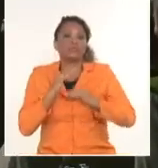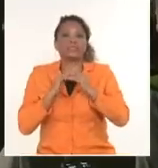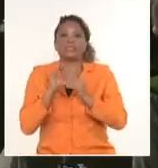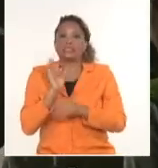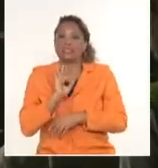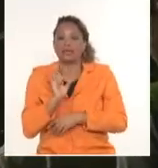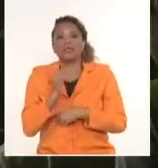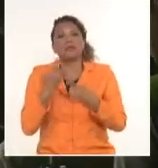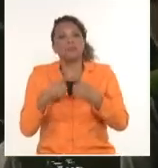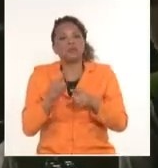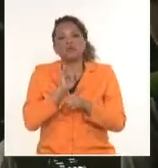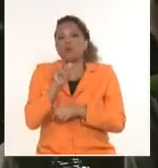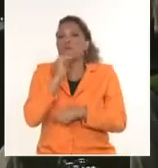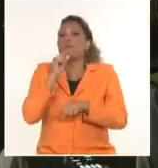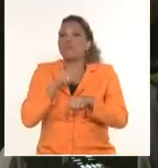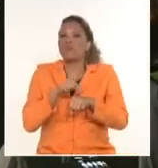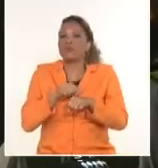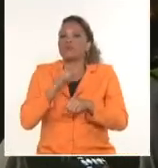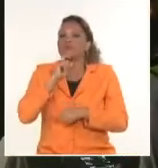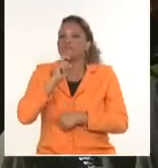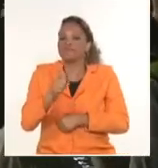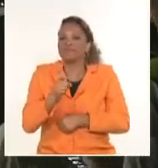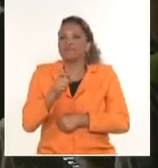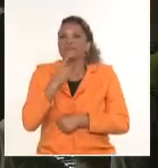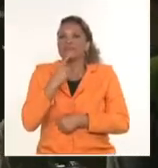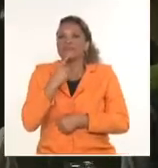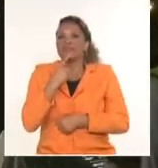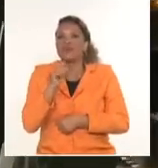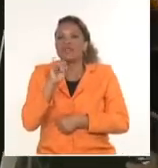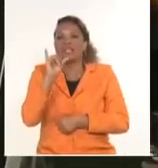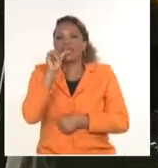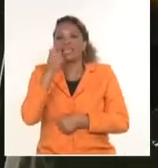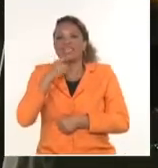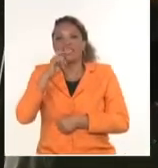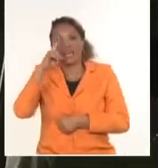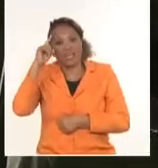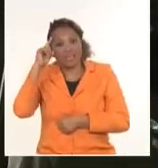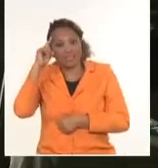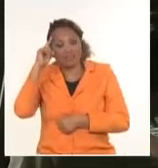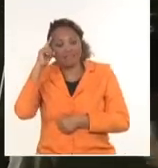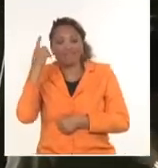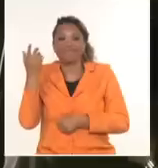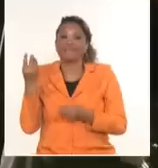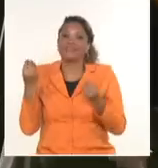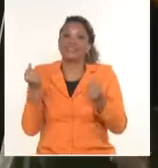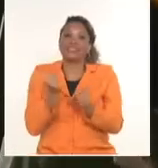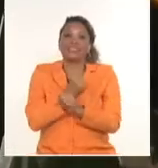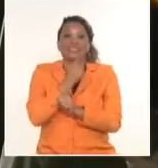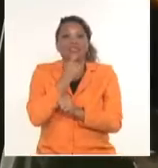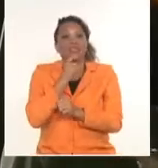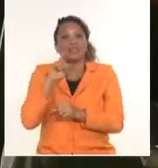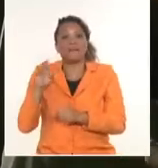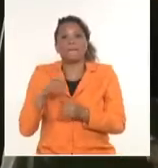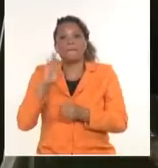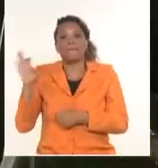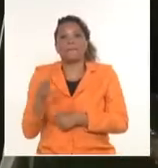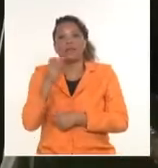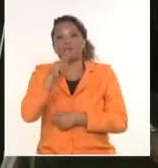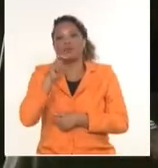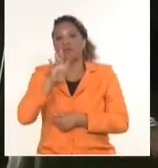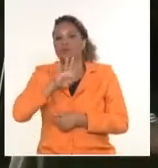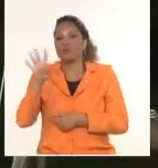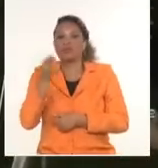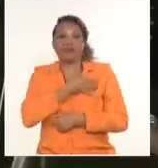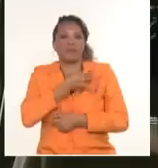que es un momento también propicio para hablar de una Idalis Ortiz, nuestra abanderada finalmente en París 2024, quien no consiguió